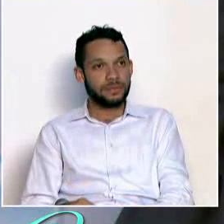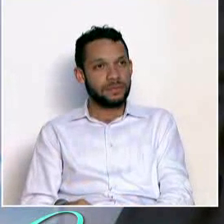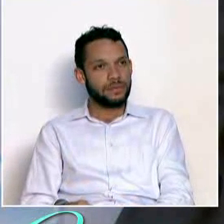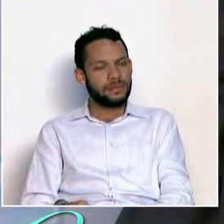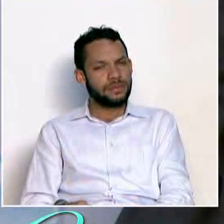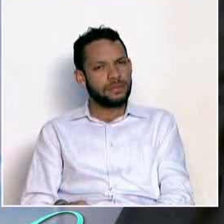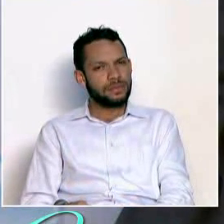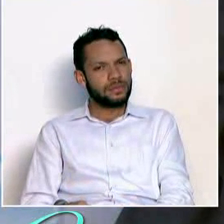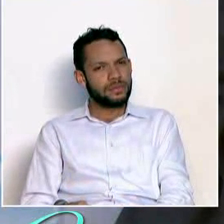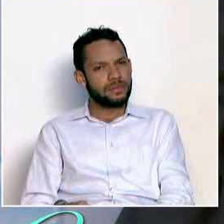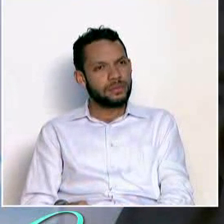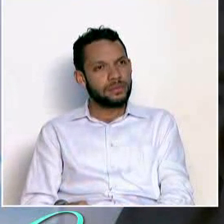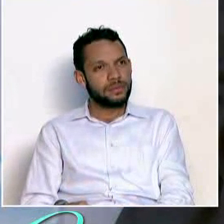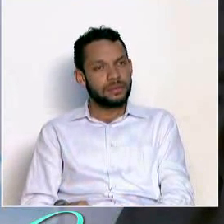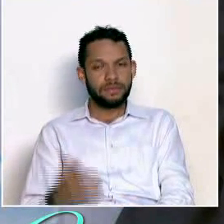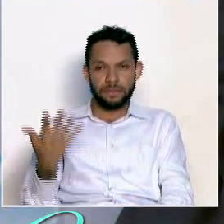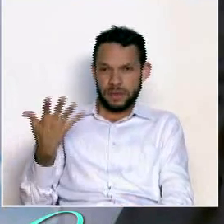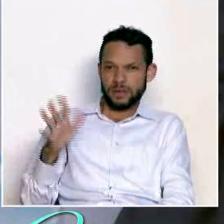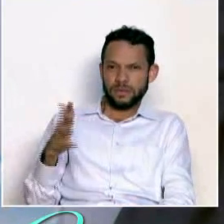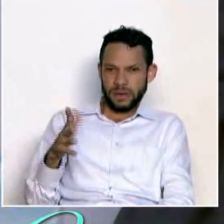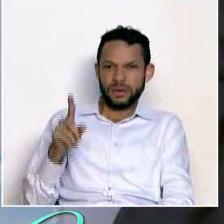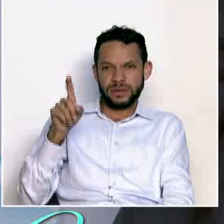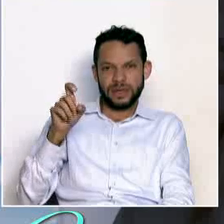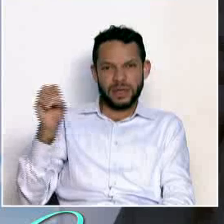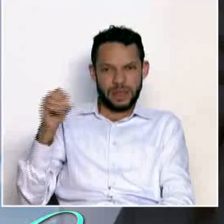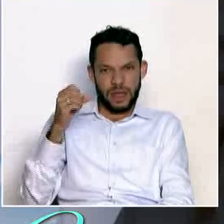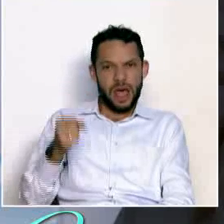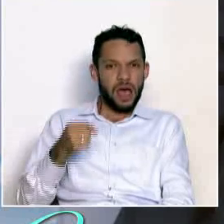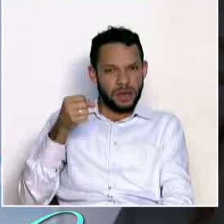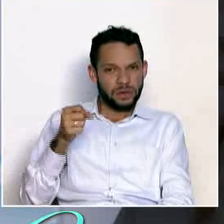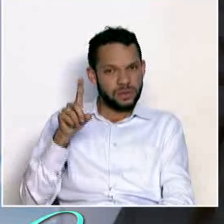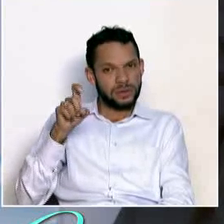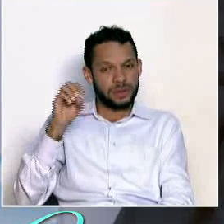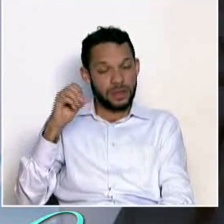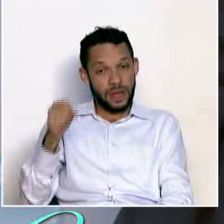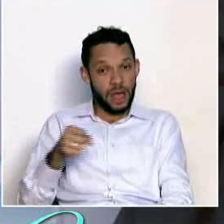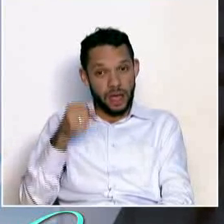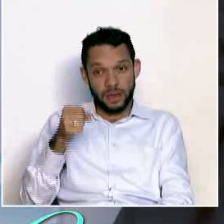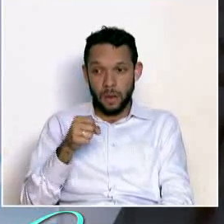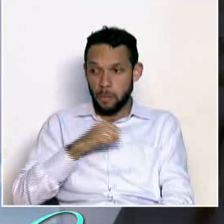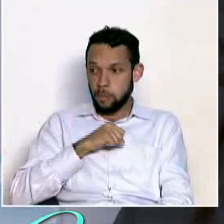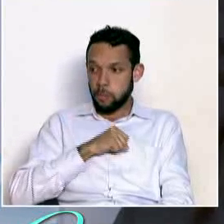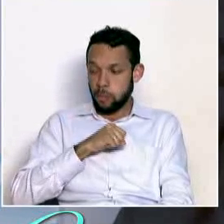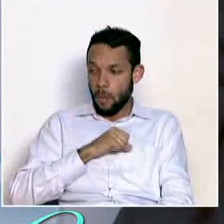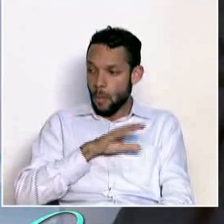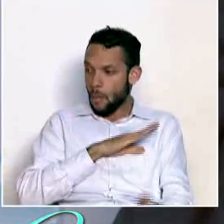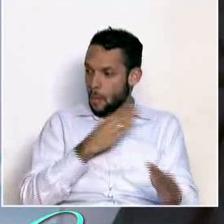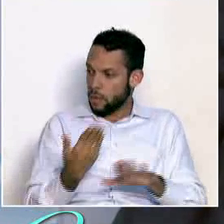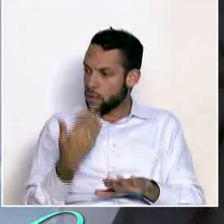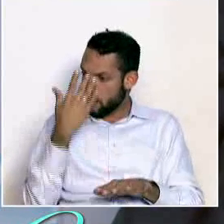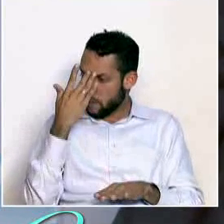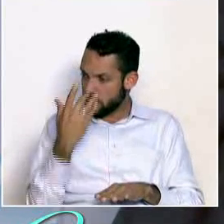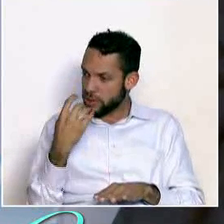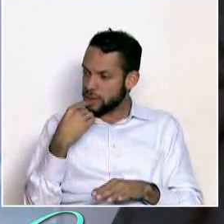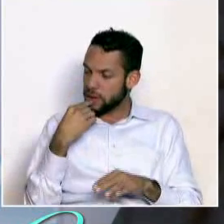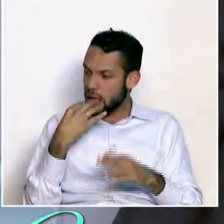Alrededor de 60. ¿Cuál fue la causa inmediata de tu muerte?